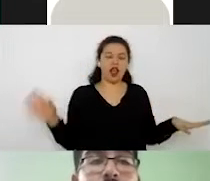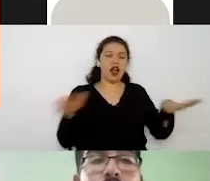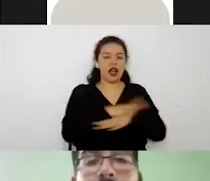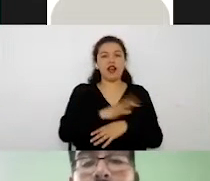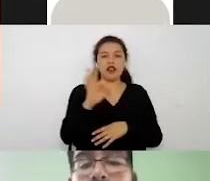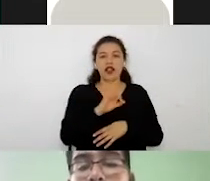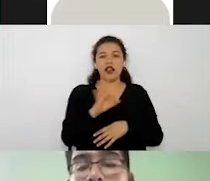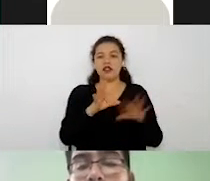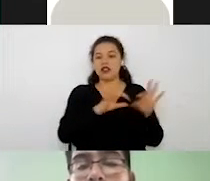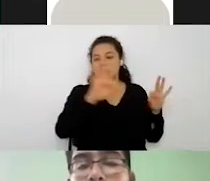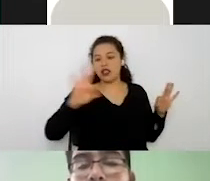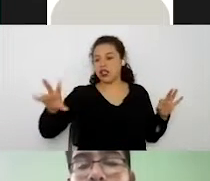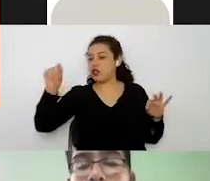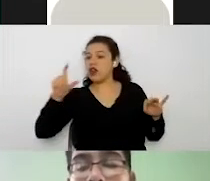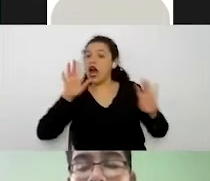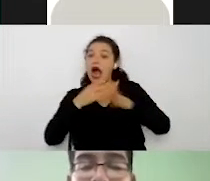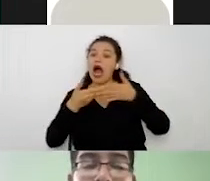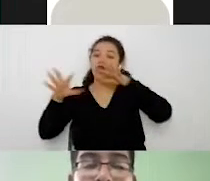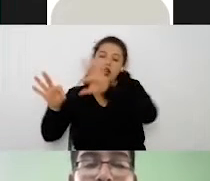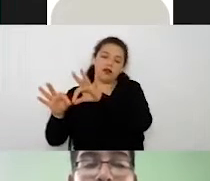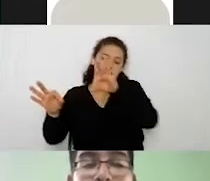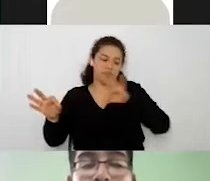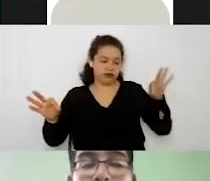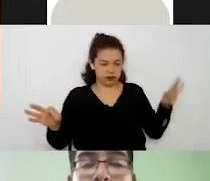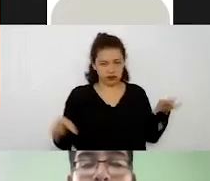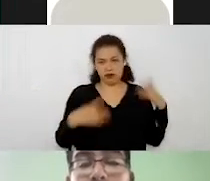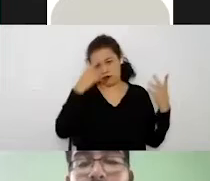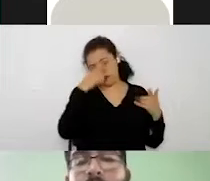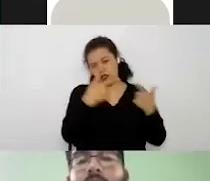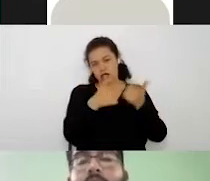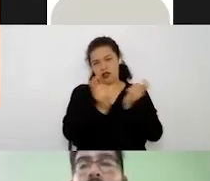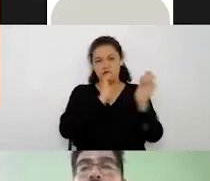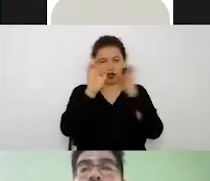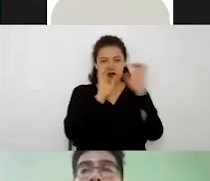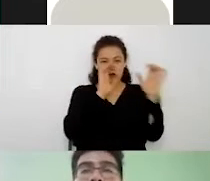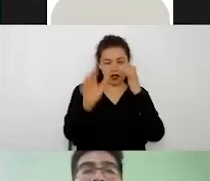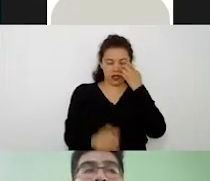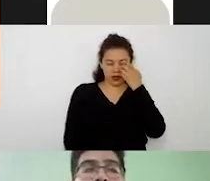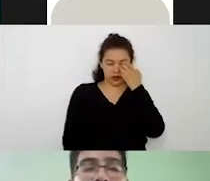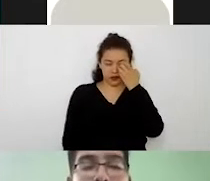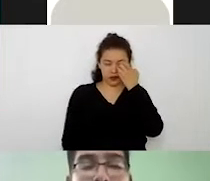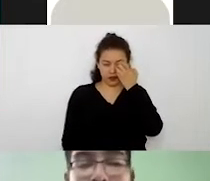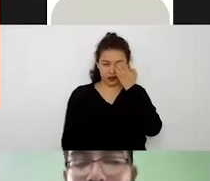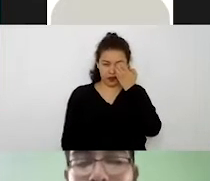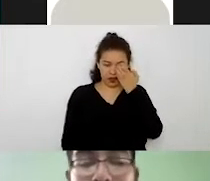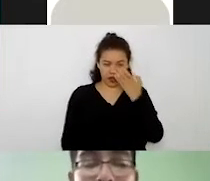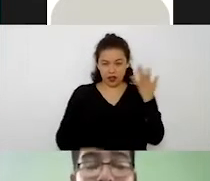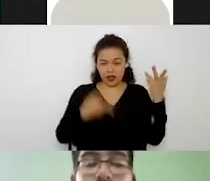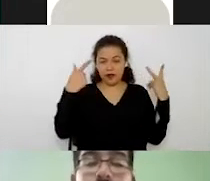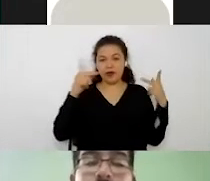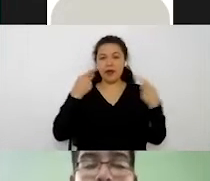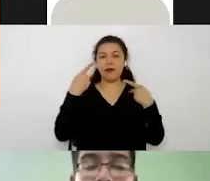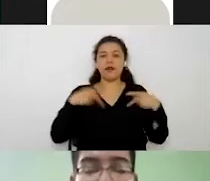sentido contrario. Entonces, es importante que la brigada de comunicación precisamente aliente a más personas a que